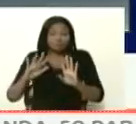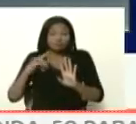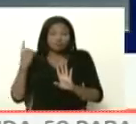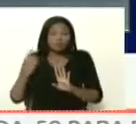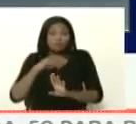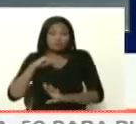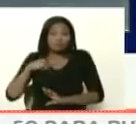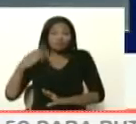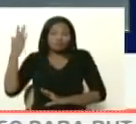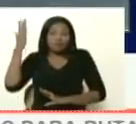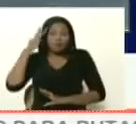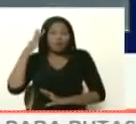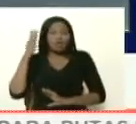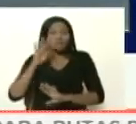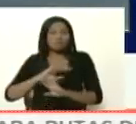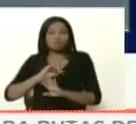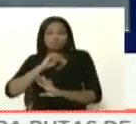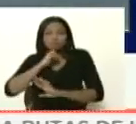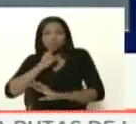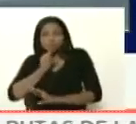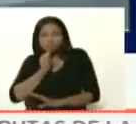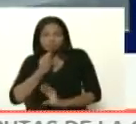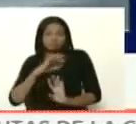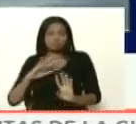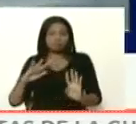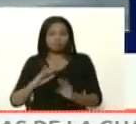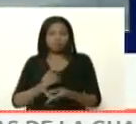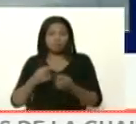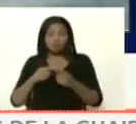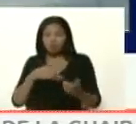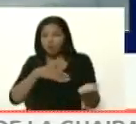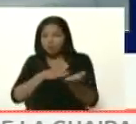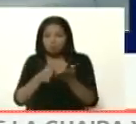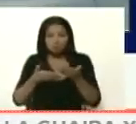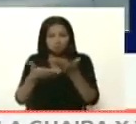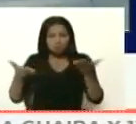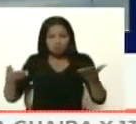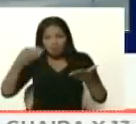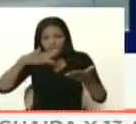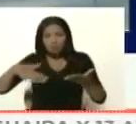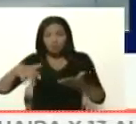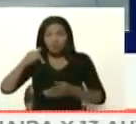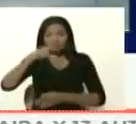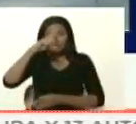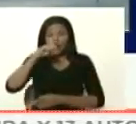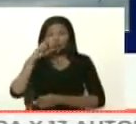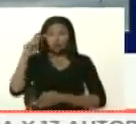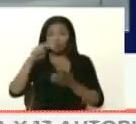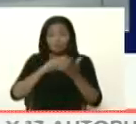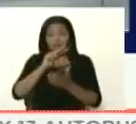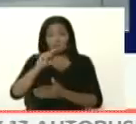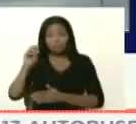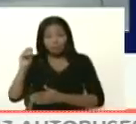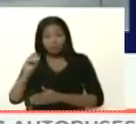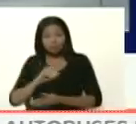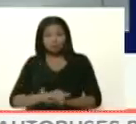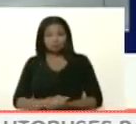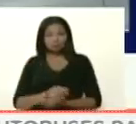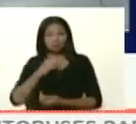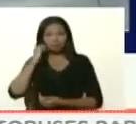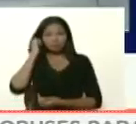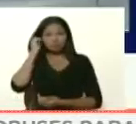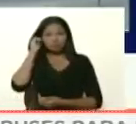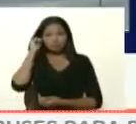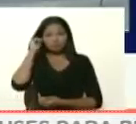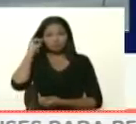nosotros sabemos y debemos saber. Pero yo les garantizo al pueblo, este año 2020 es